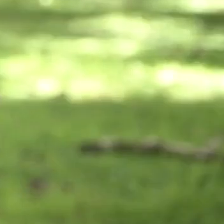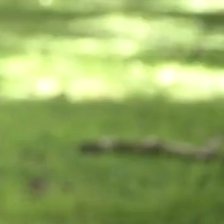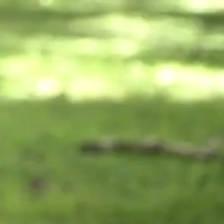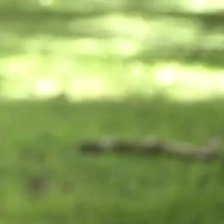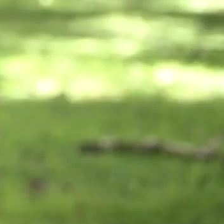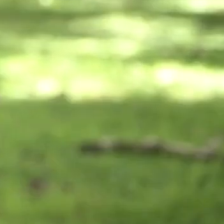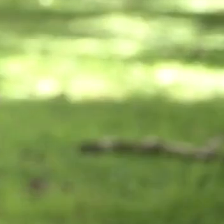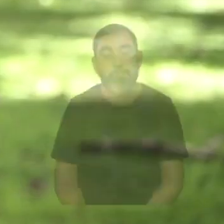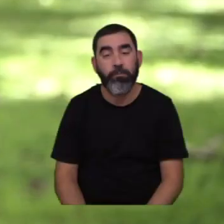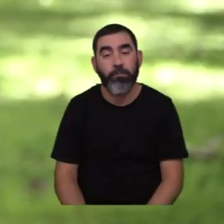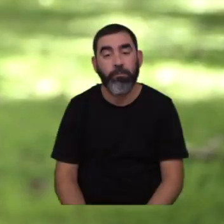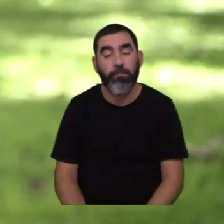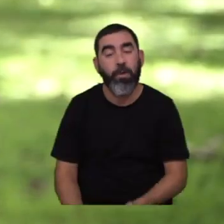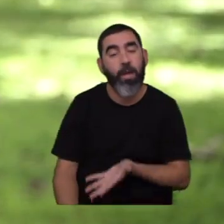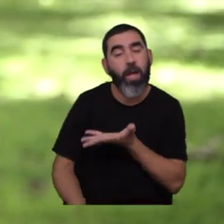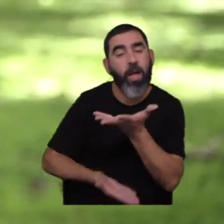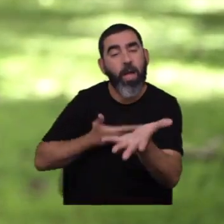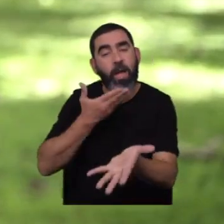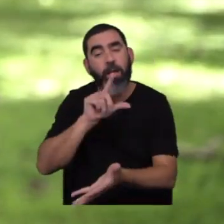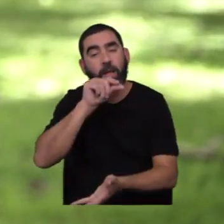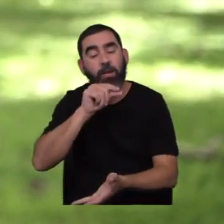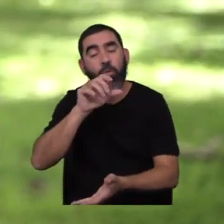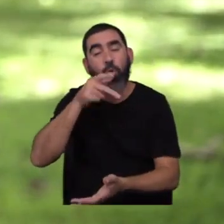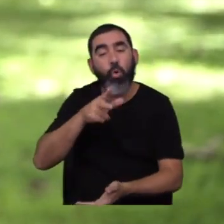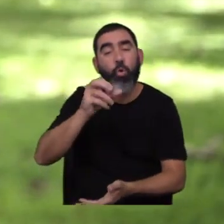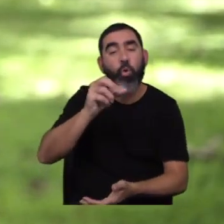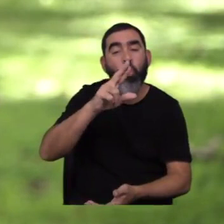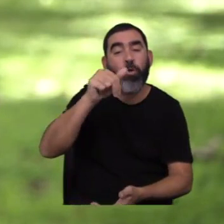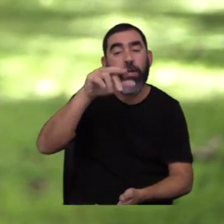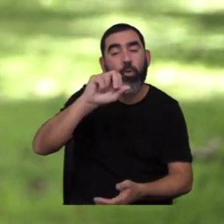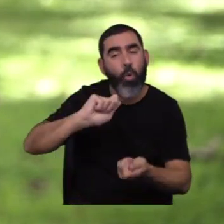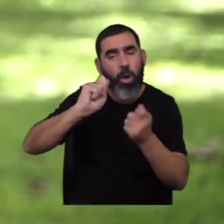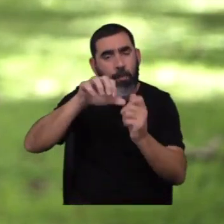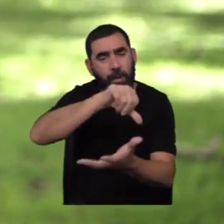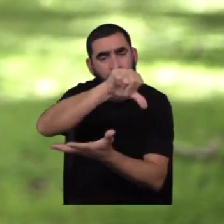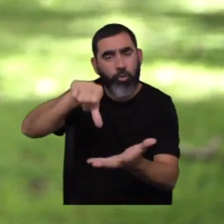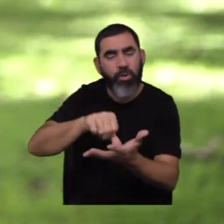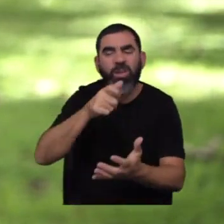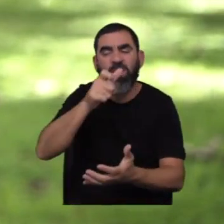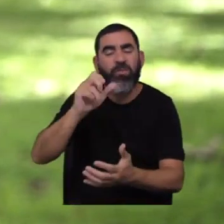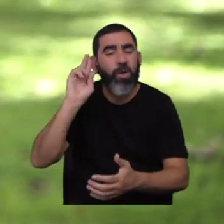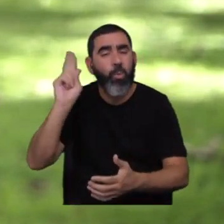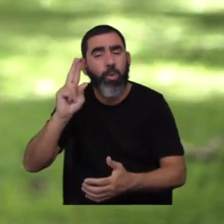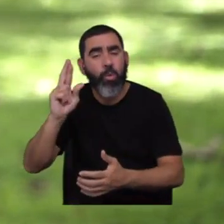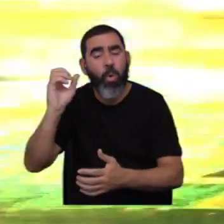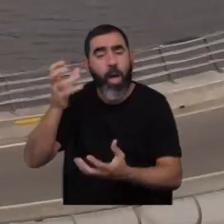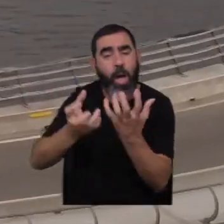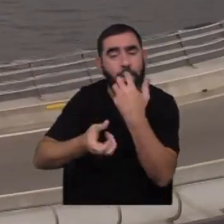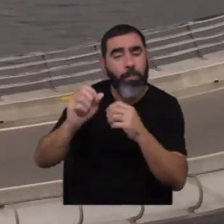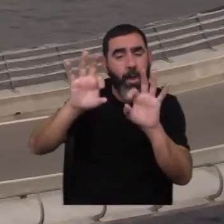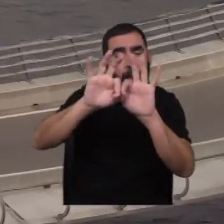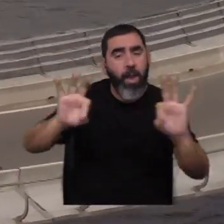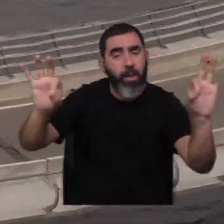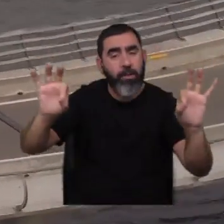¿El canto de los horneros cambia cuando está en la ciudad? ¿Qué indican los sonidos de los animales sobre el impacto del alumbrado público?